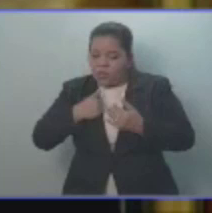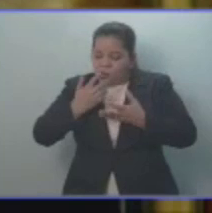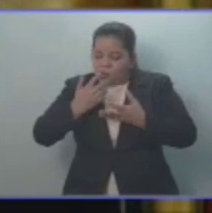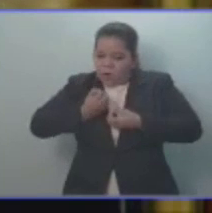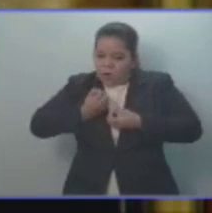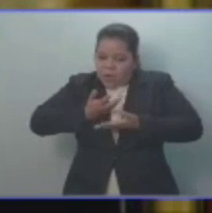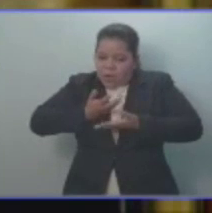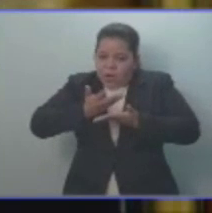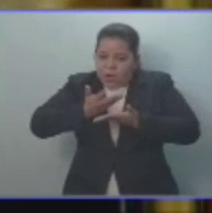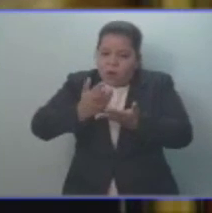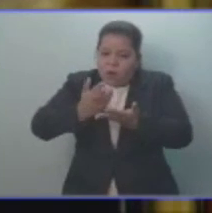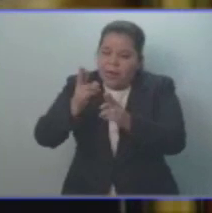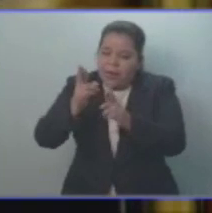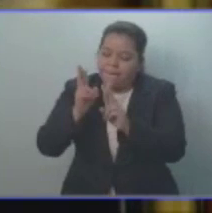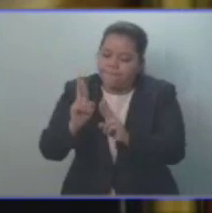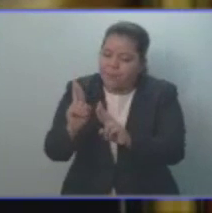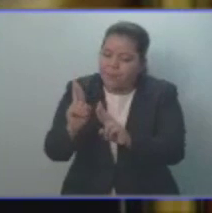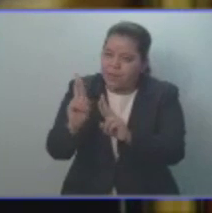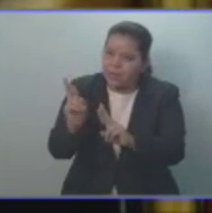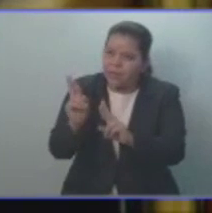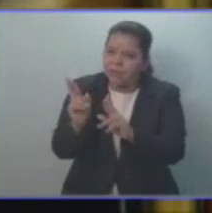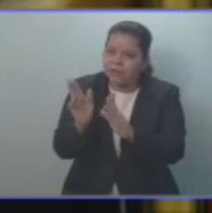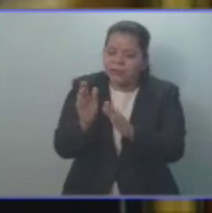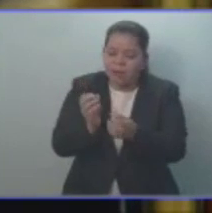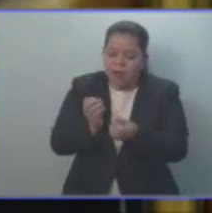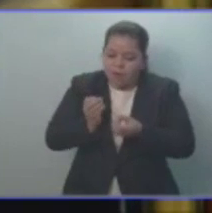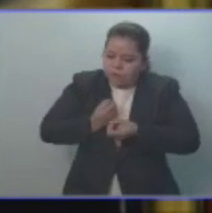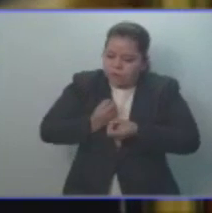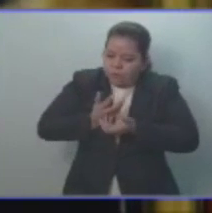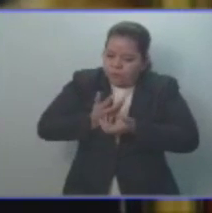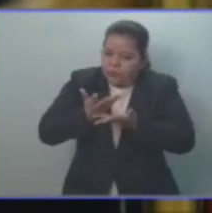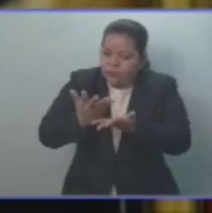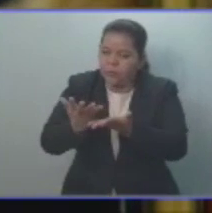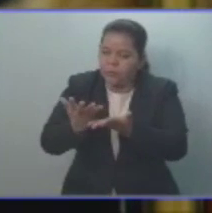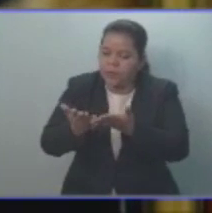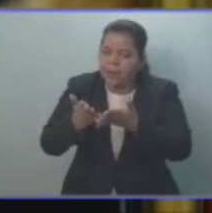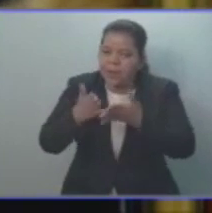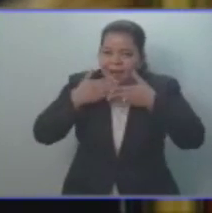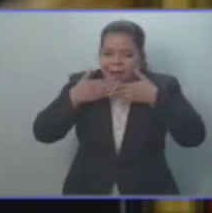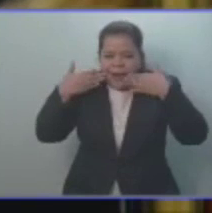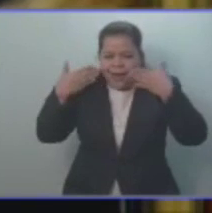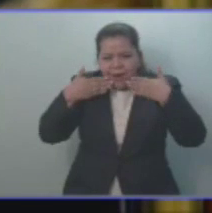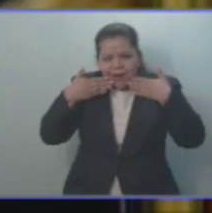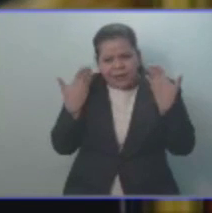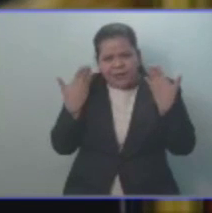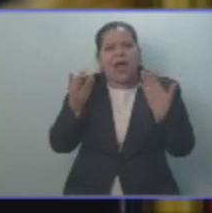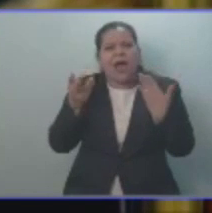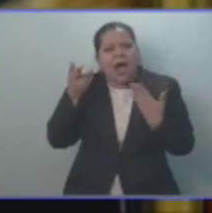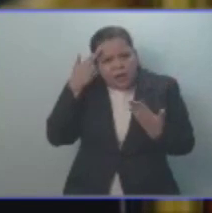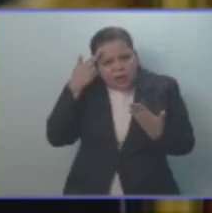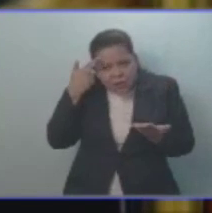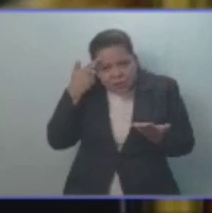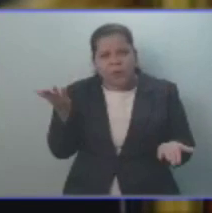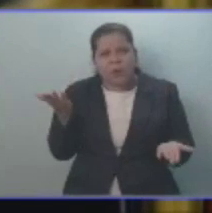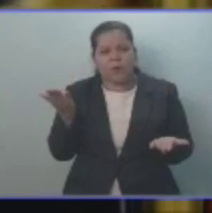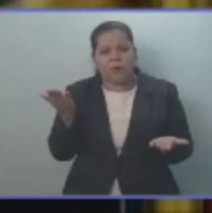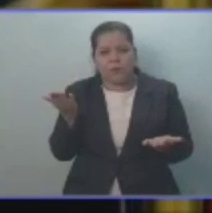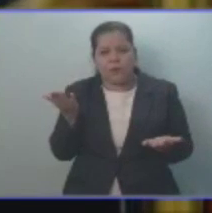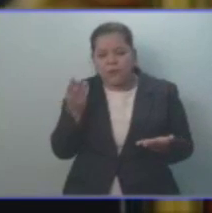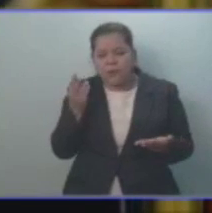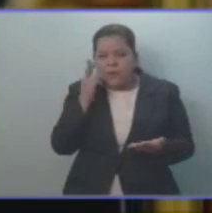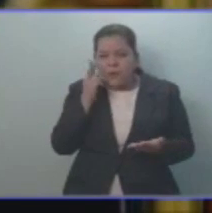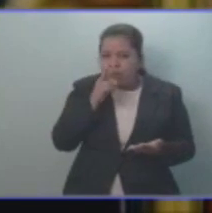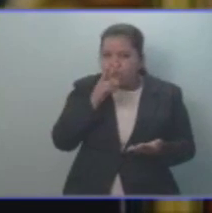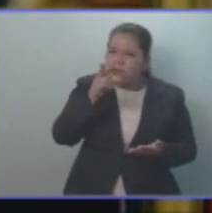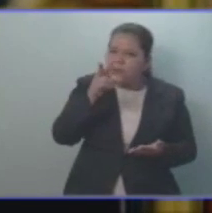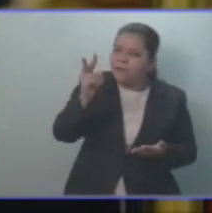de esperanza y de alegría. Y hay razón para ello. El horizonte